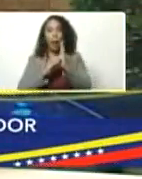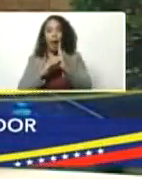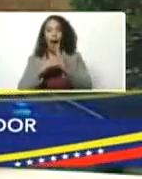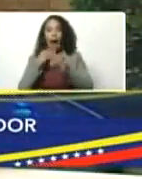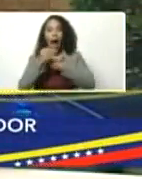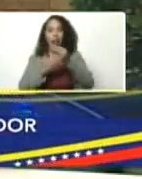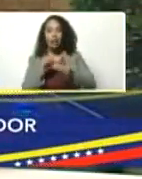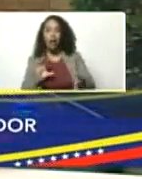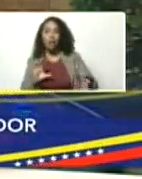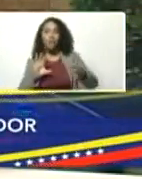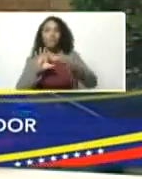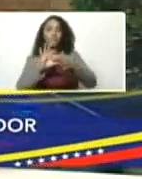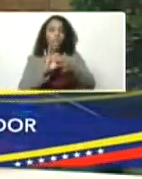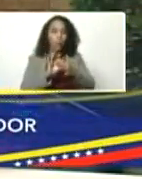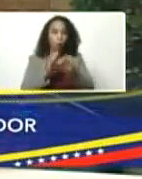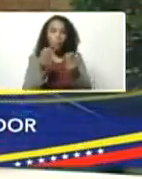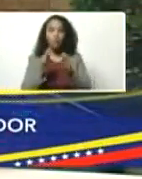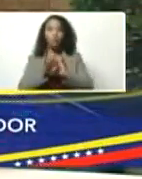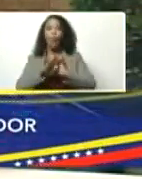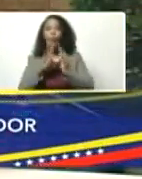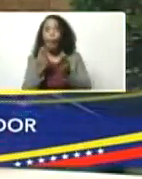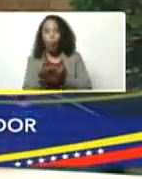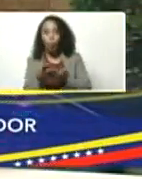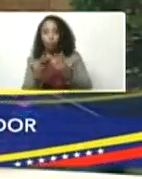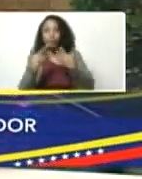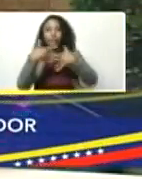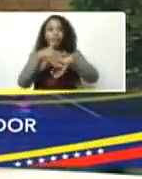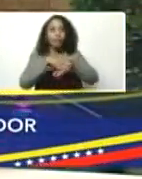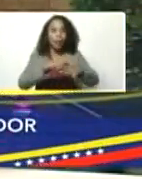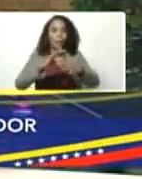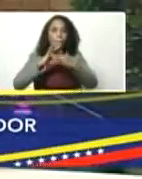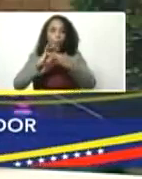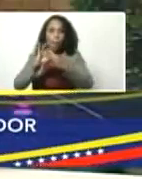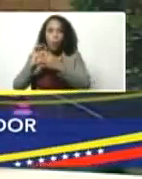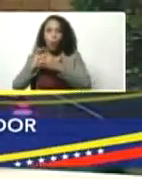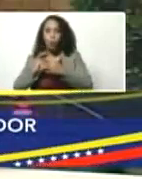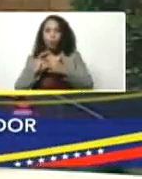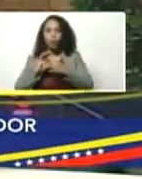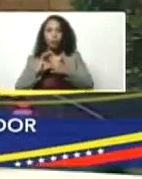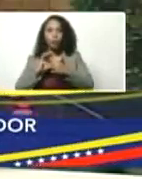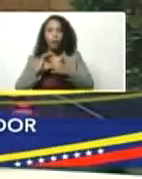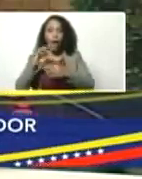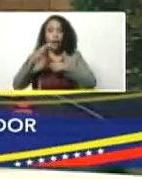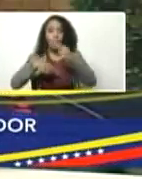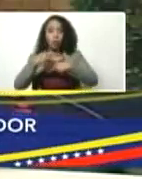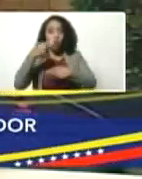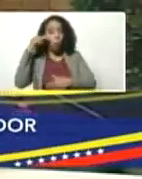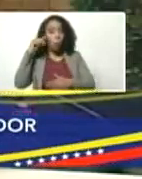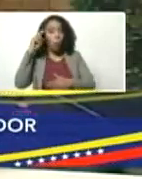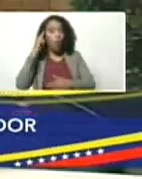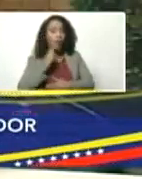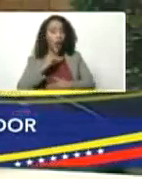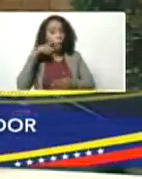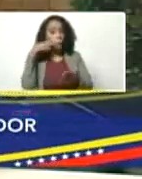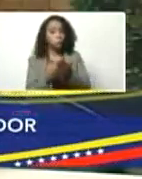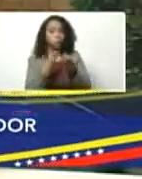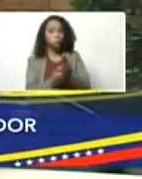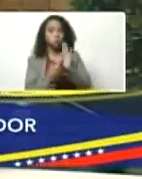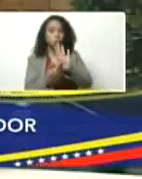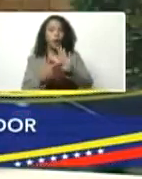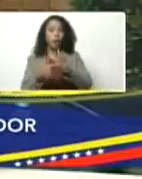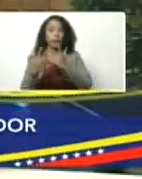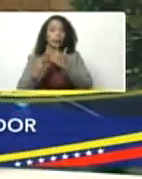alianzas en el mundo. La revolución bolivariana demostró en una larga etapa del